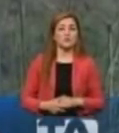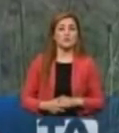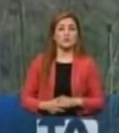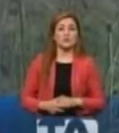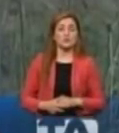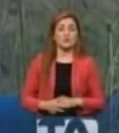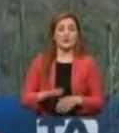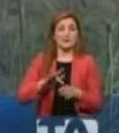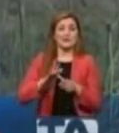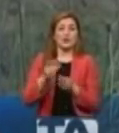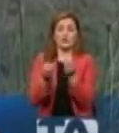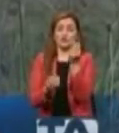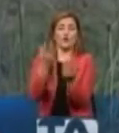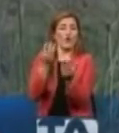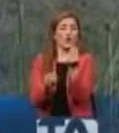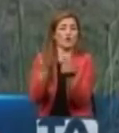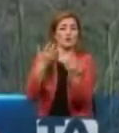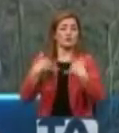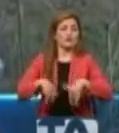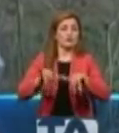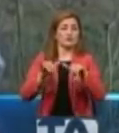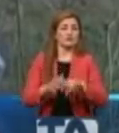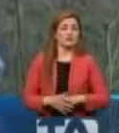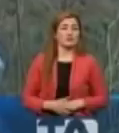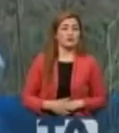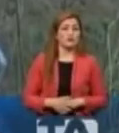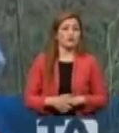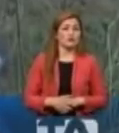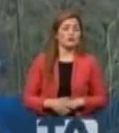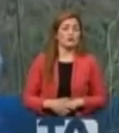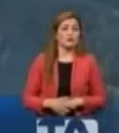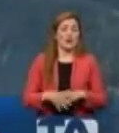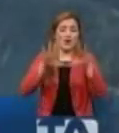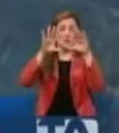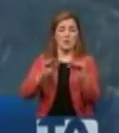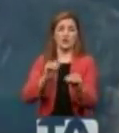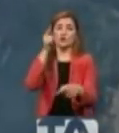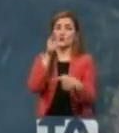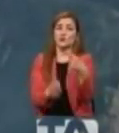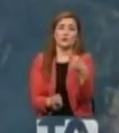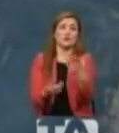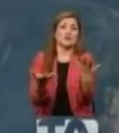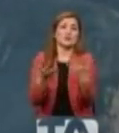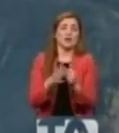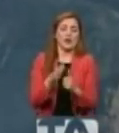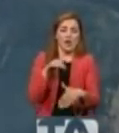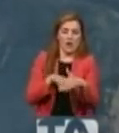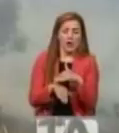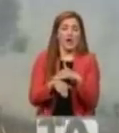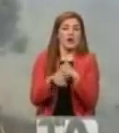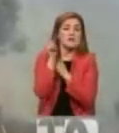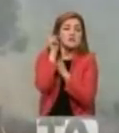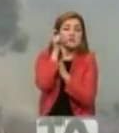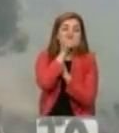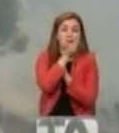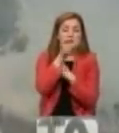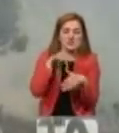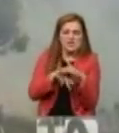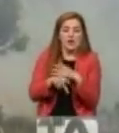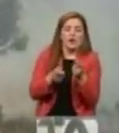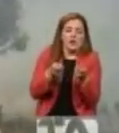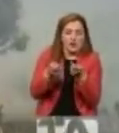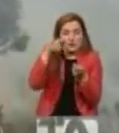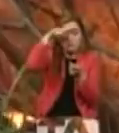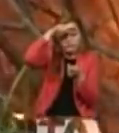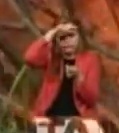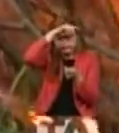están en riesgo por el incendio que va para adelante. No hay cómo apagar ni nada. La zona es de difícil acceso, por lo que las labores para controlar